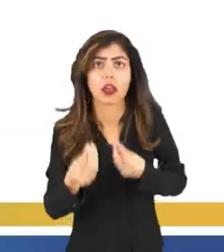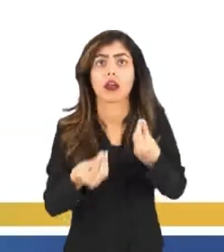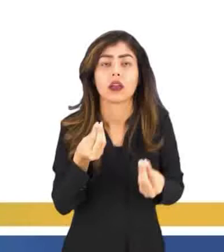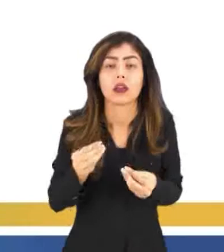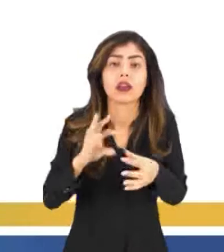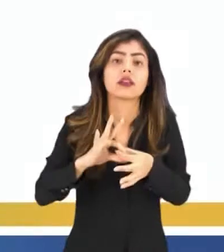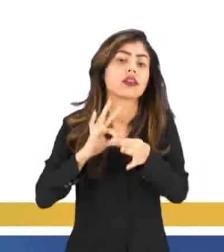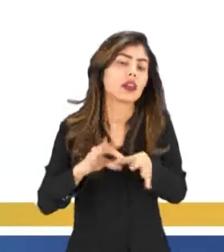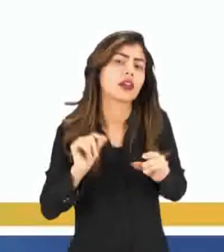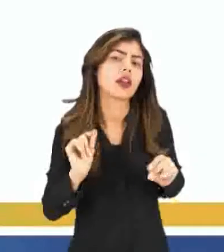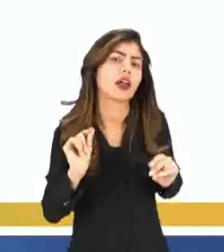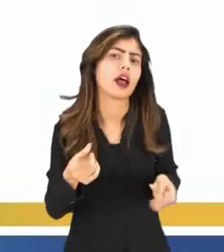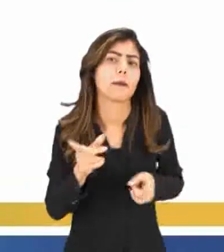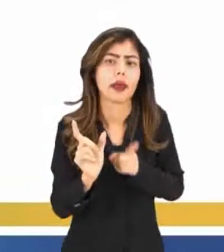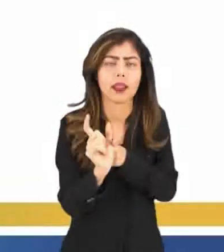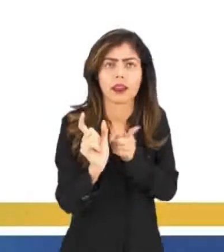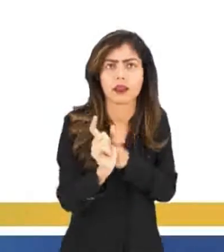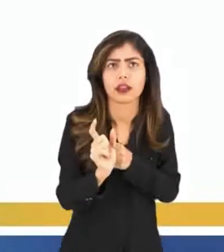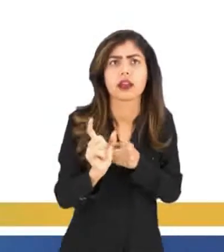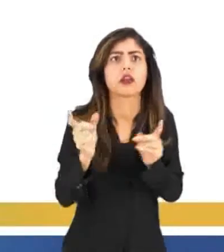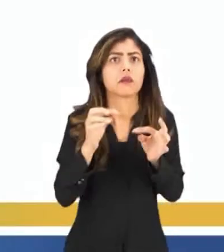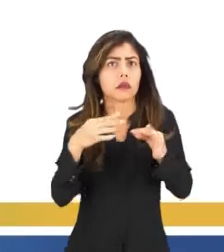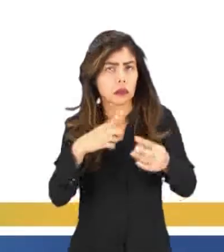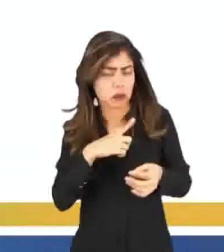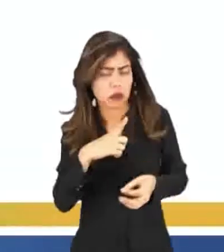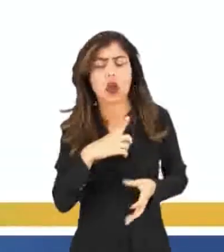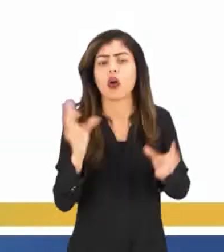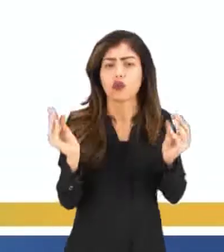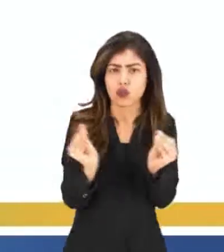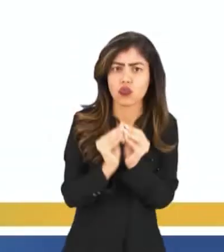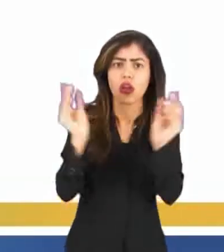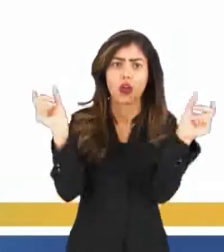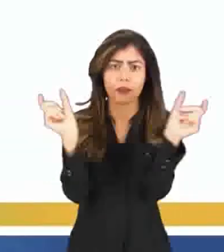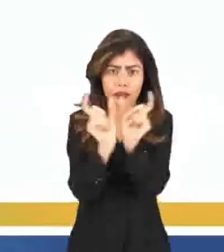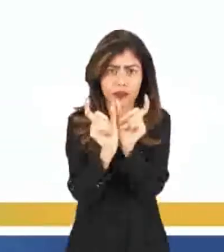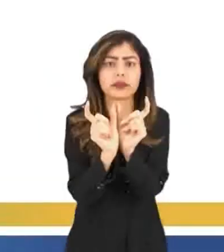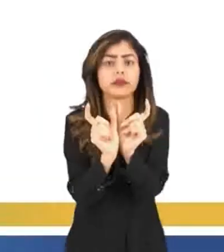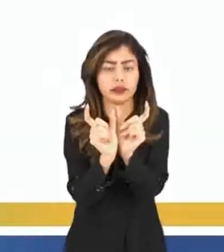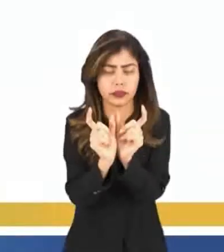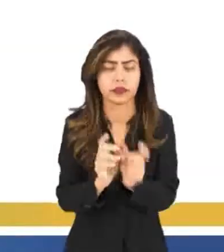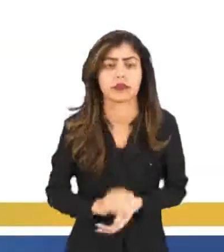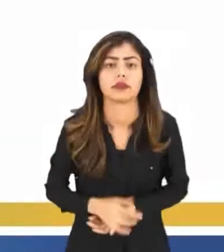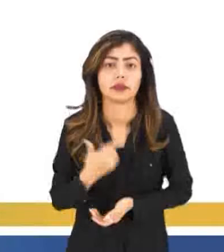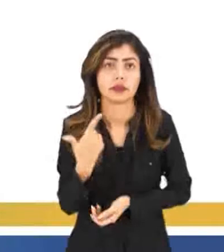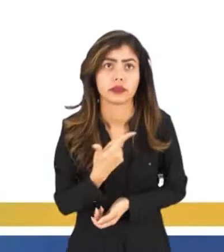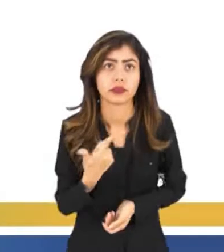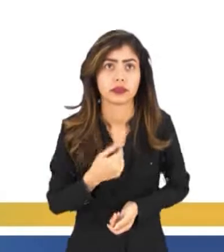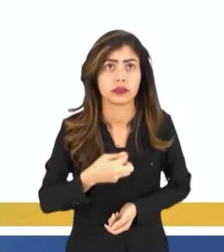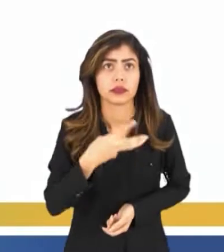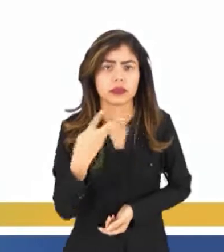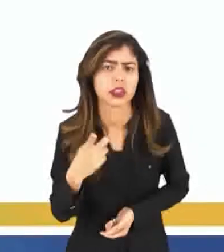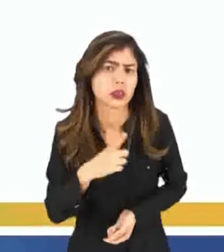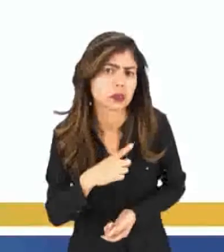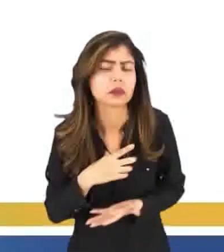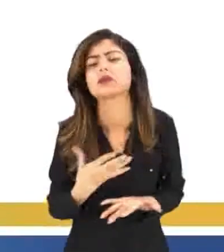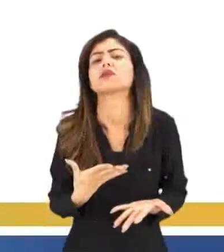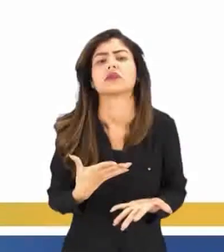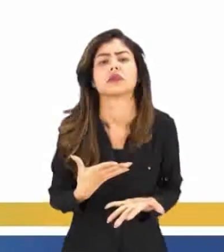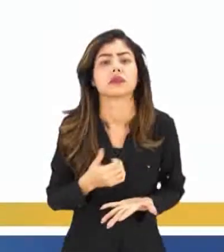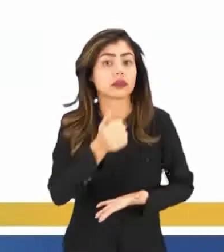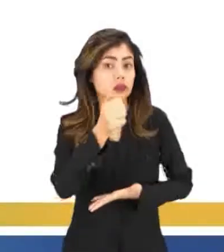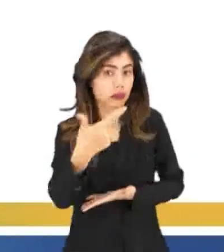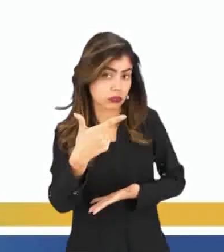que son las que son y para qué sirven los conectores que son palabras que serán para unir partes del discurso